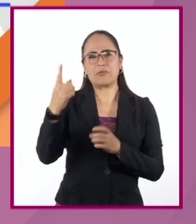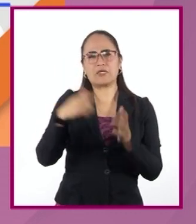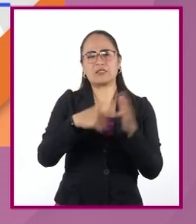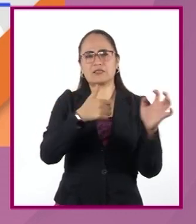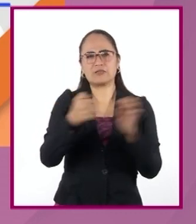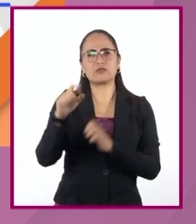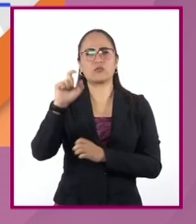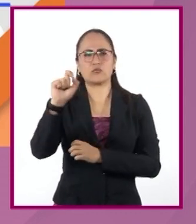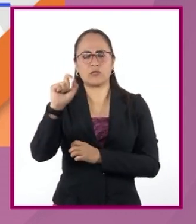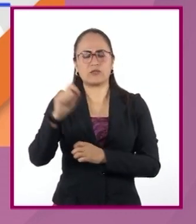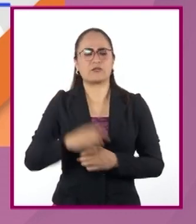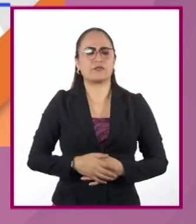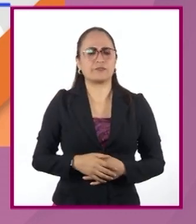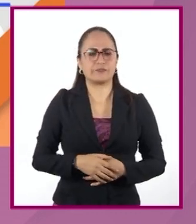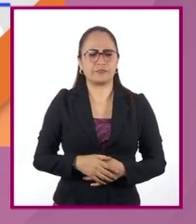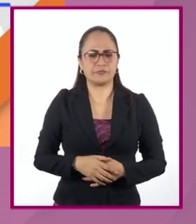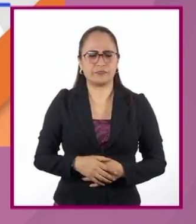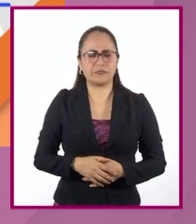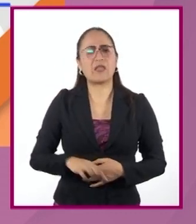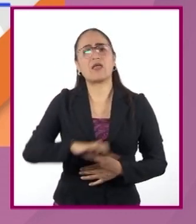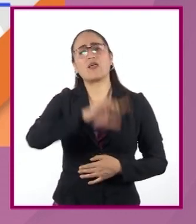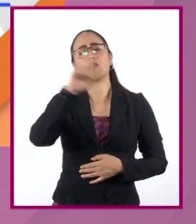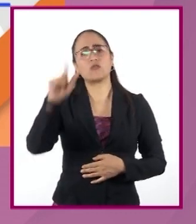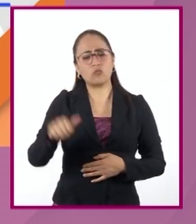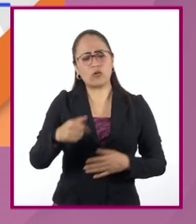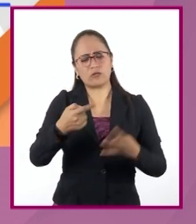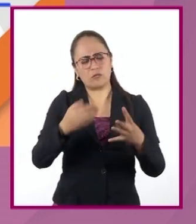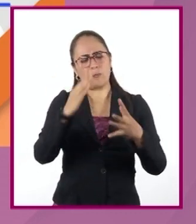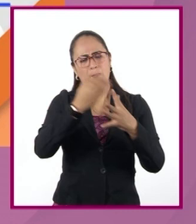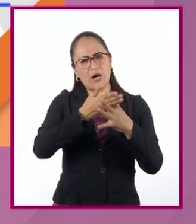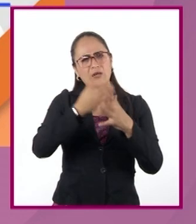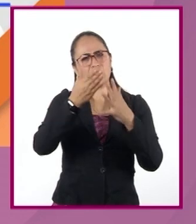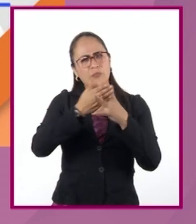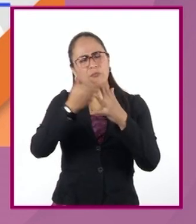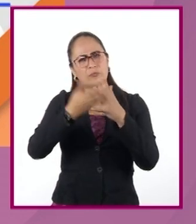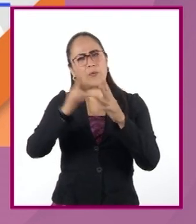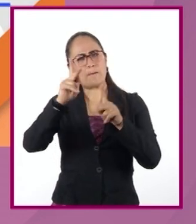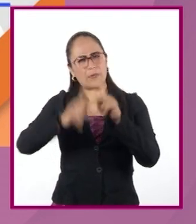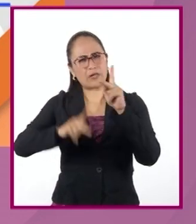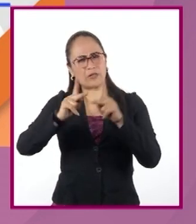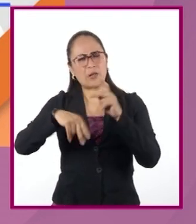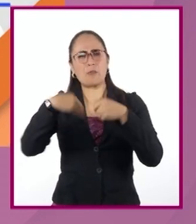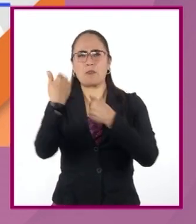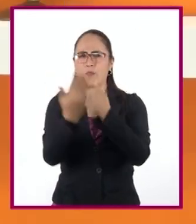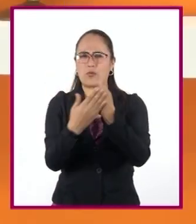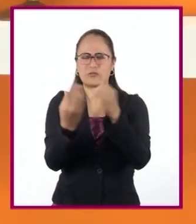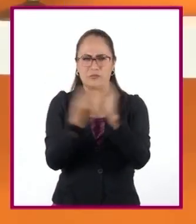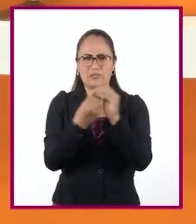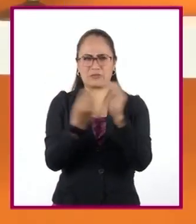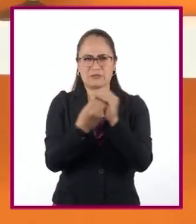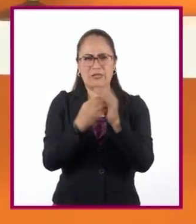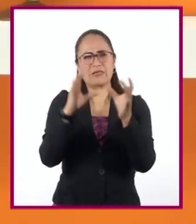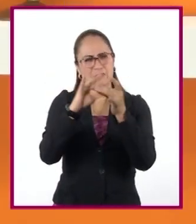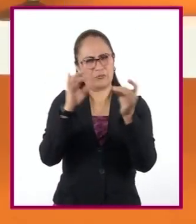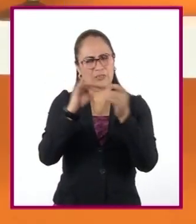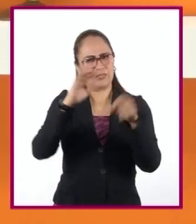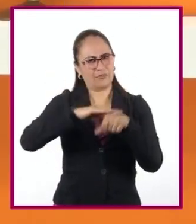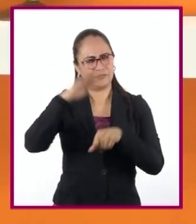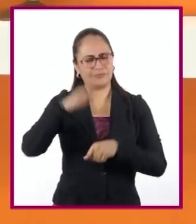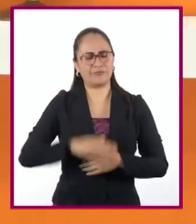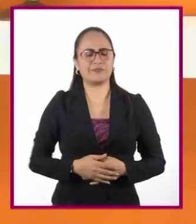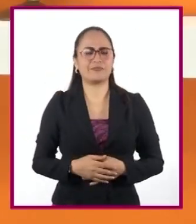primeros colonos. Los demás apartados se retomarán en las próximas sesiones. ¡Claro! Pues